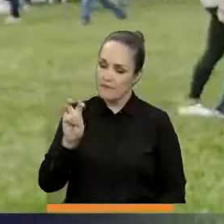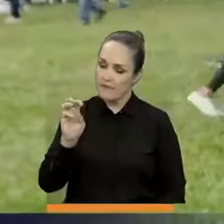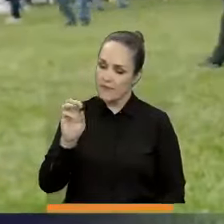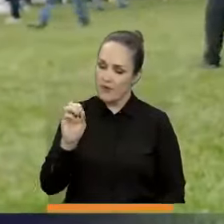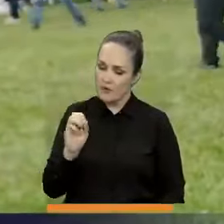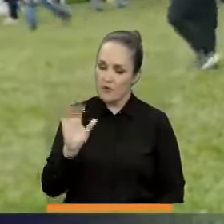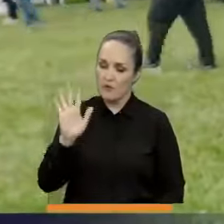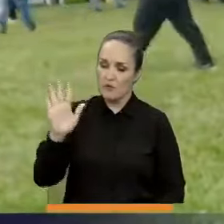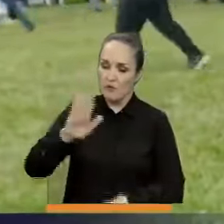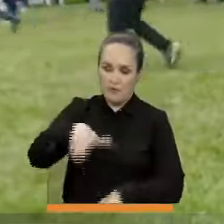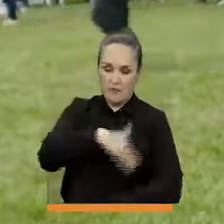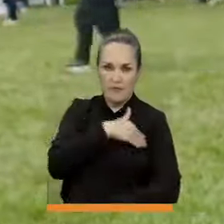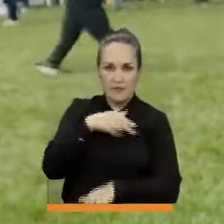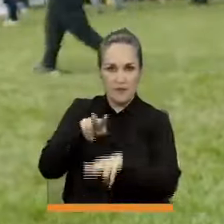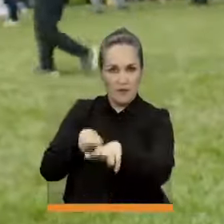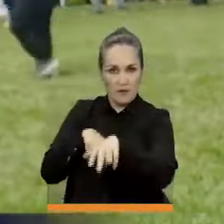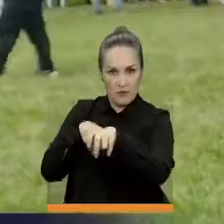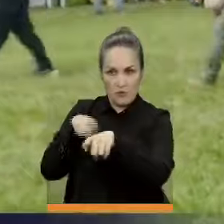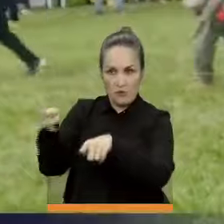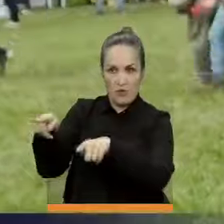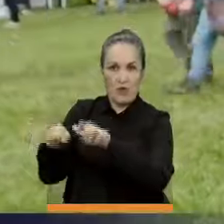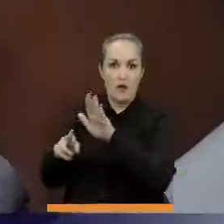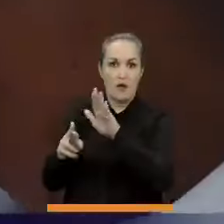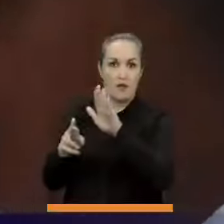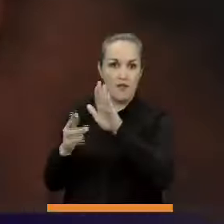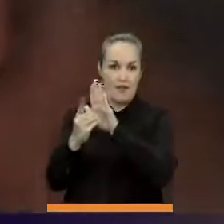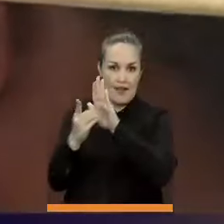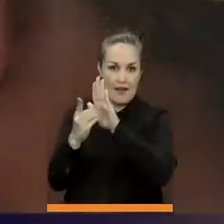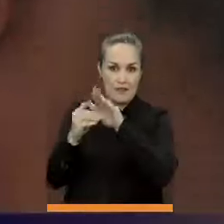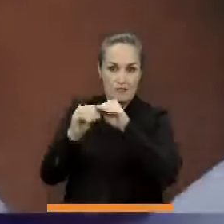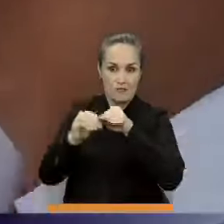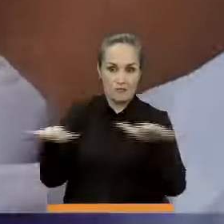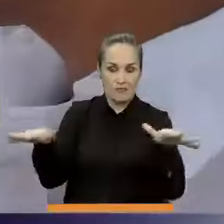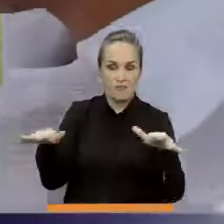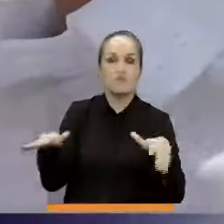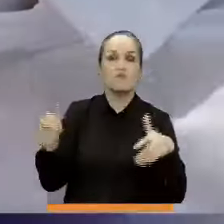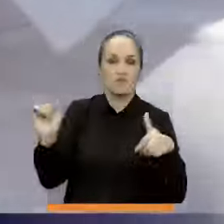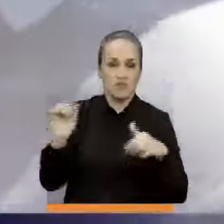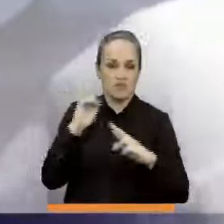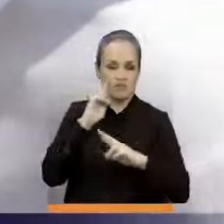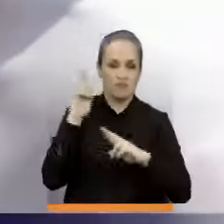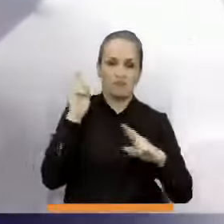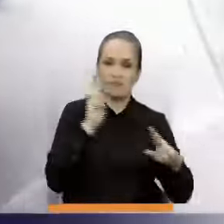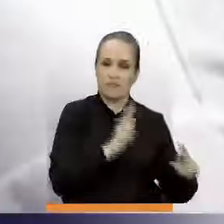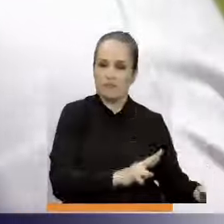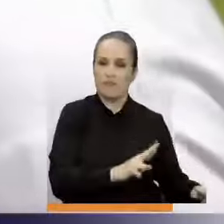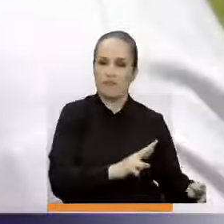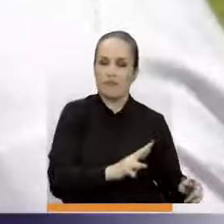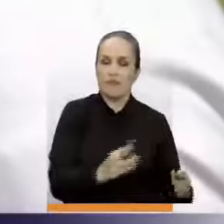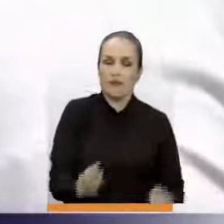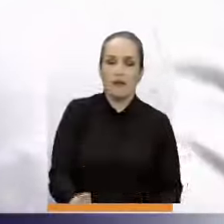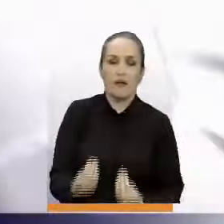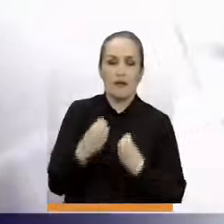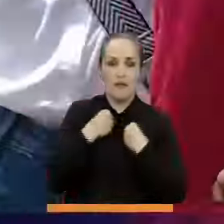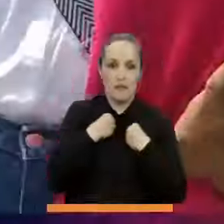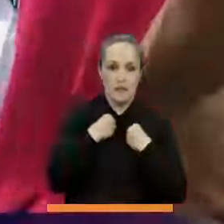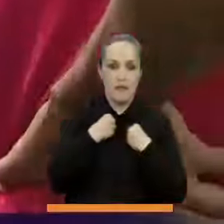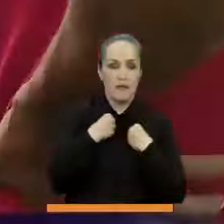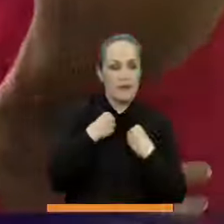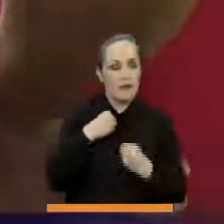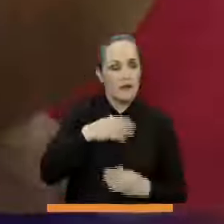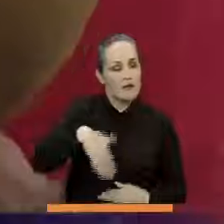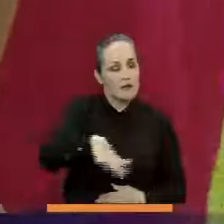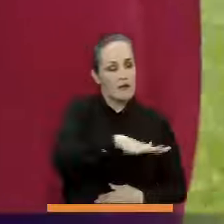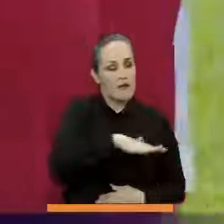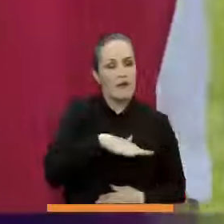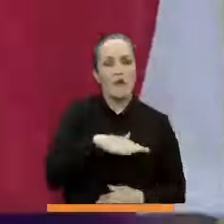por el Ministerio de Agricultura Nacional, donde le está dando las